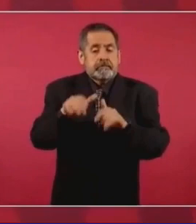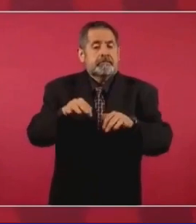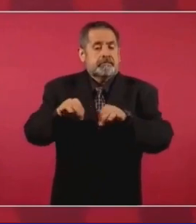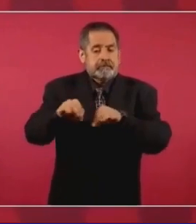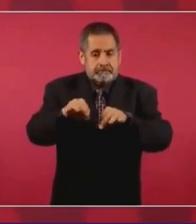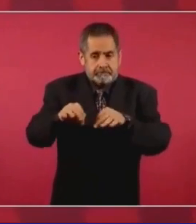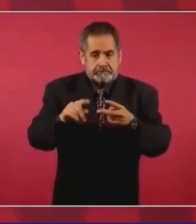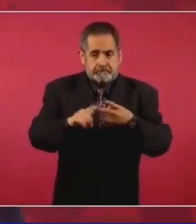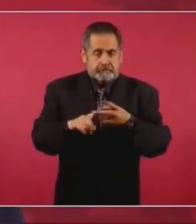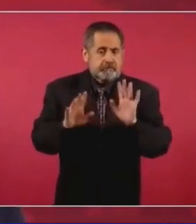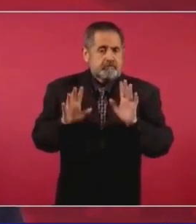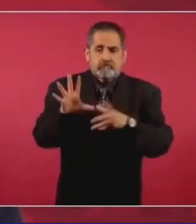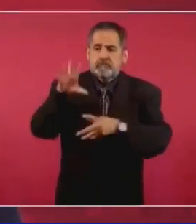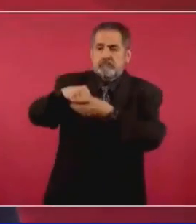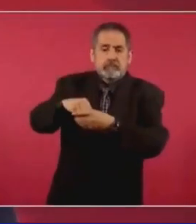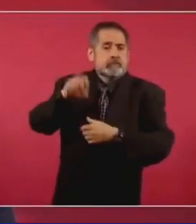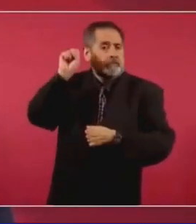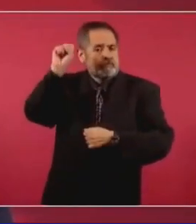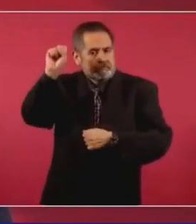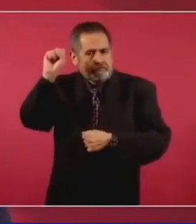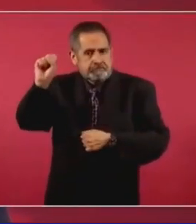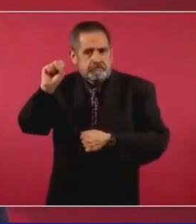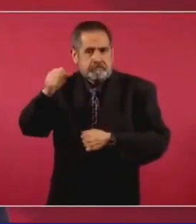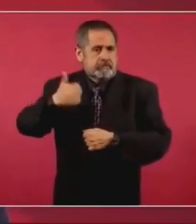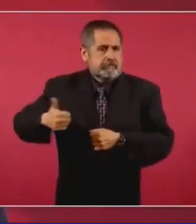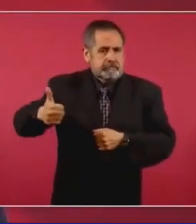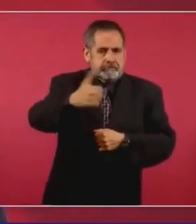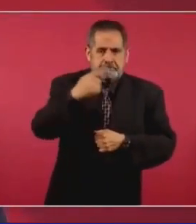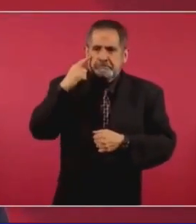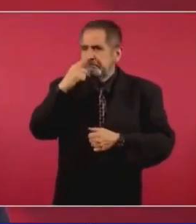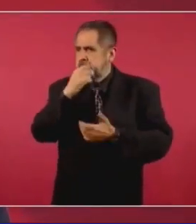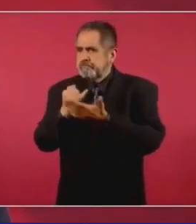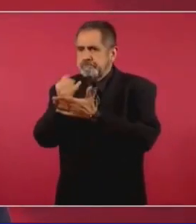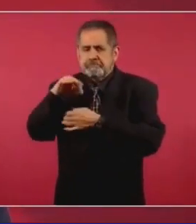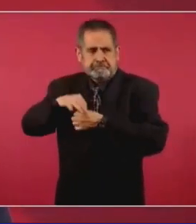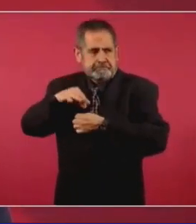la democracia al interior de los sindicatos.